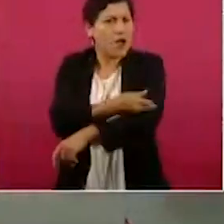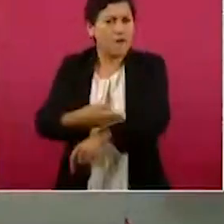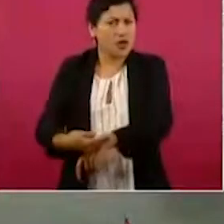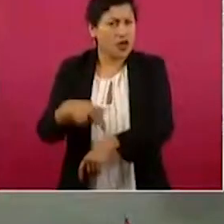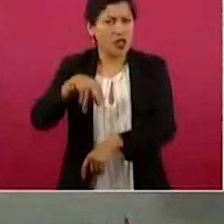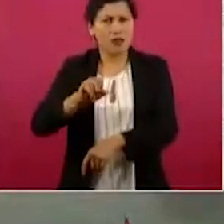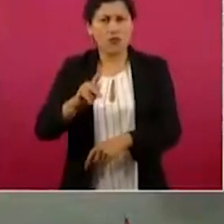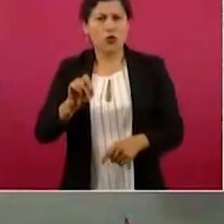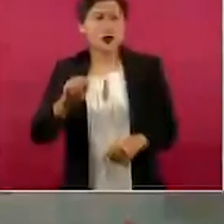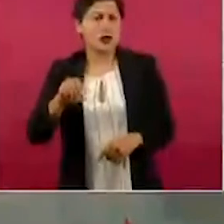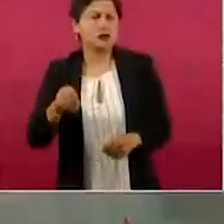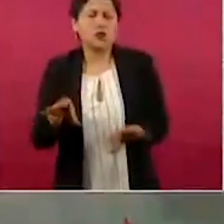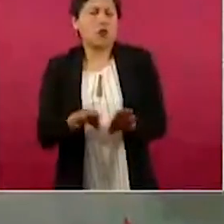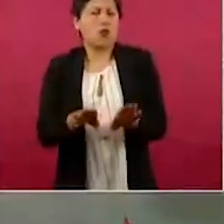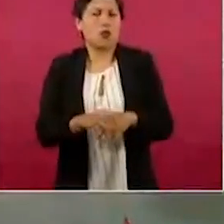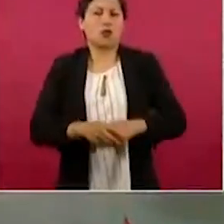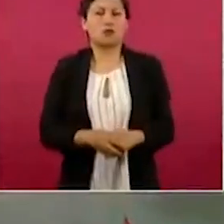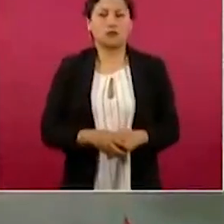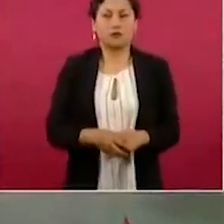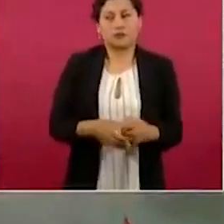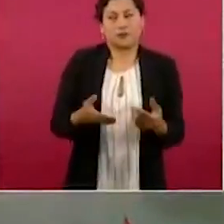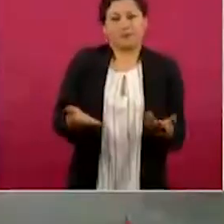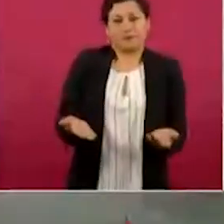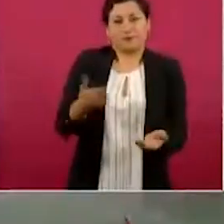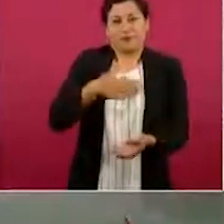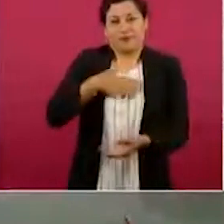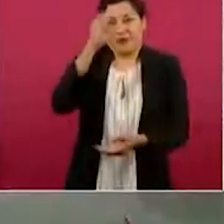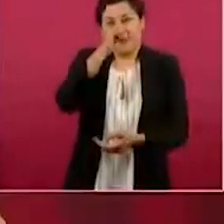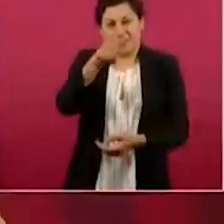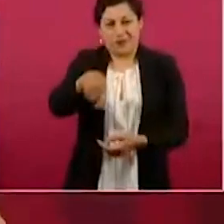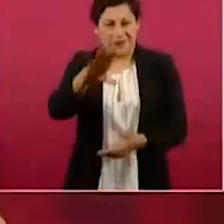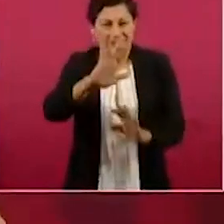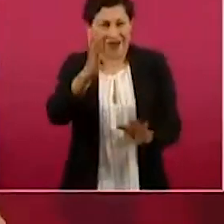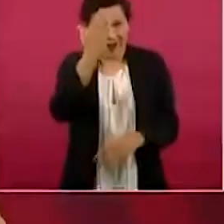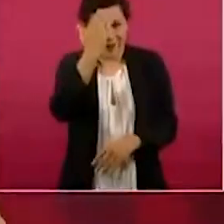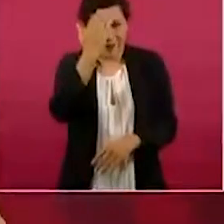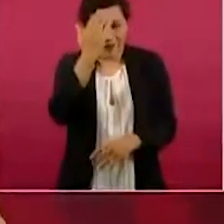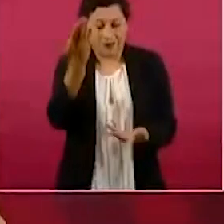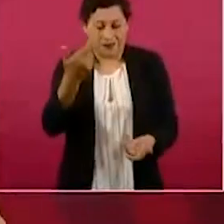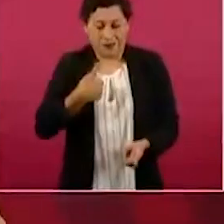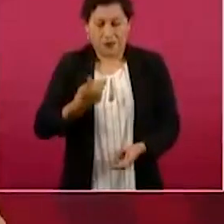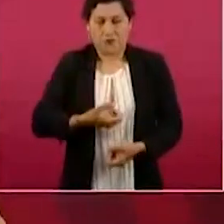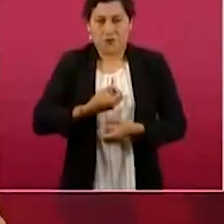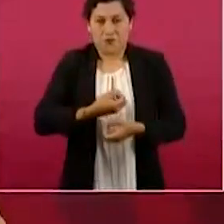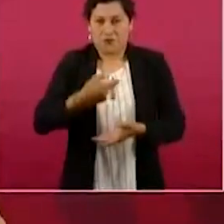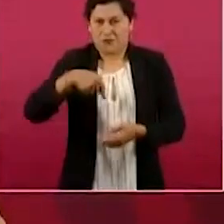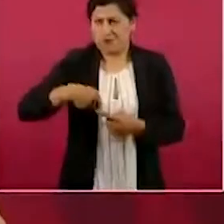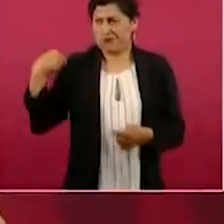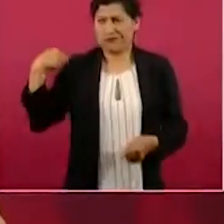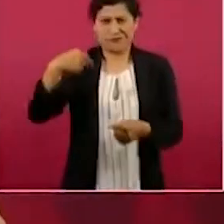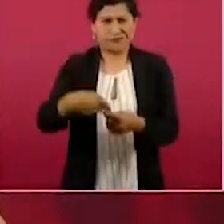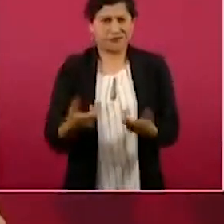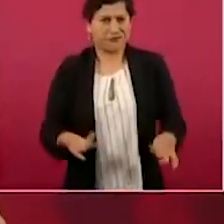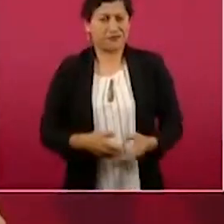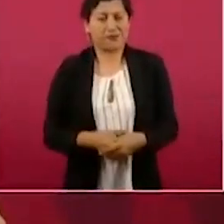importante adelante que va a presentar el gobierno de méxico una denuncia debido a que no se han entregado las